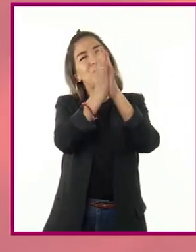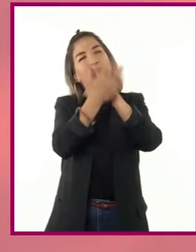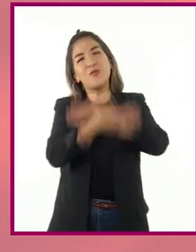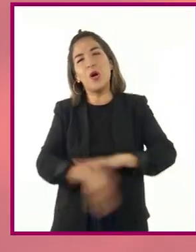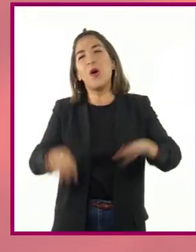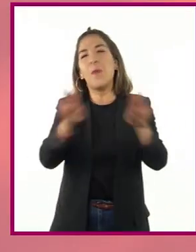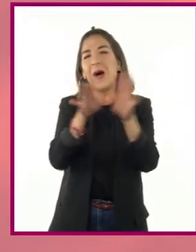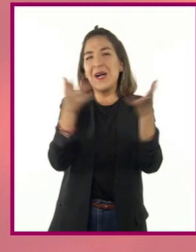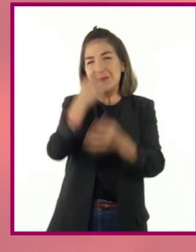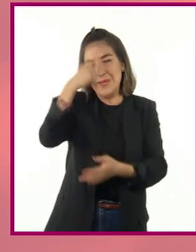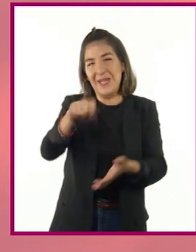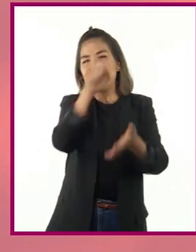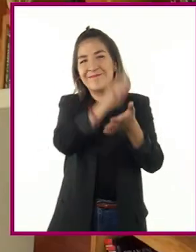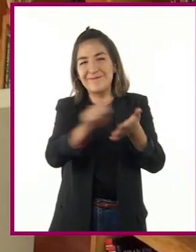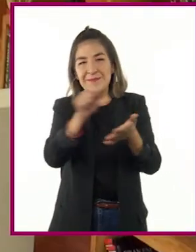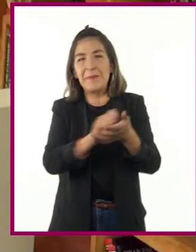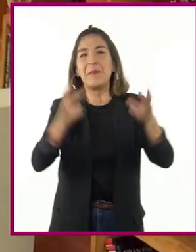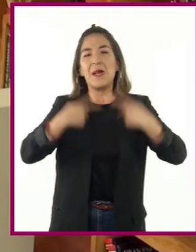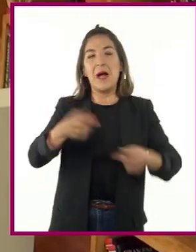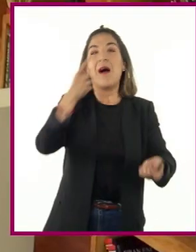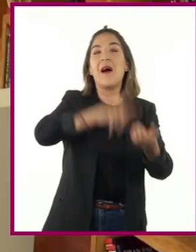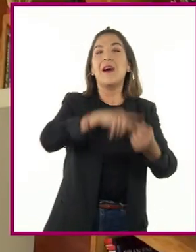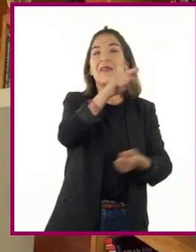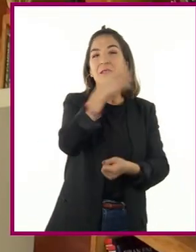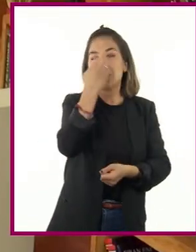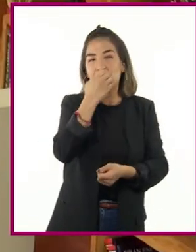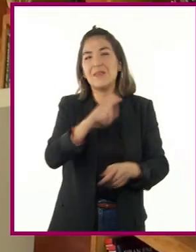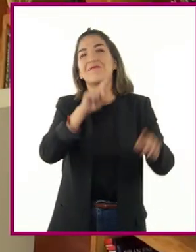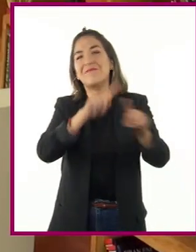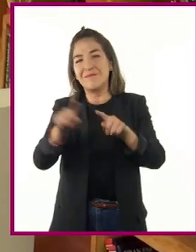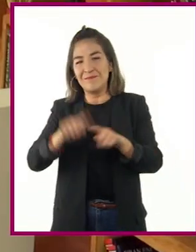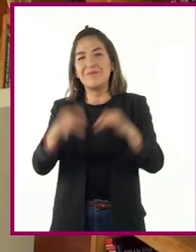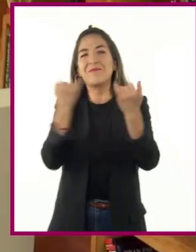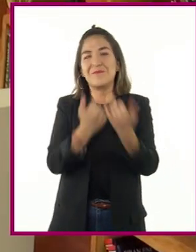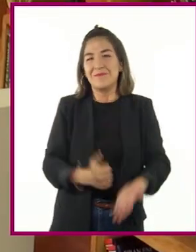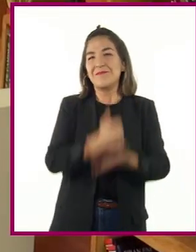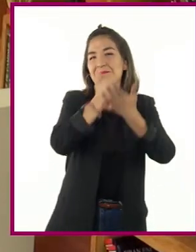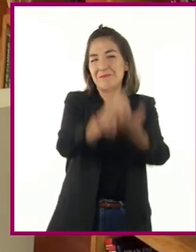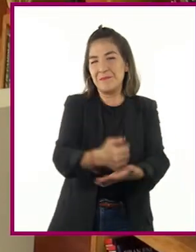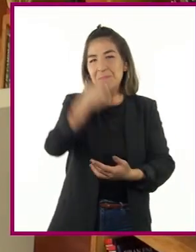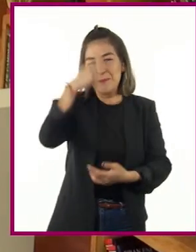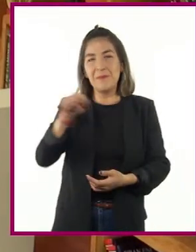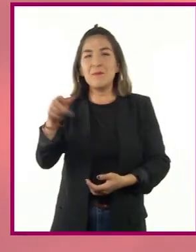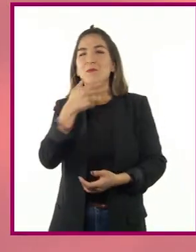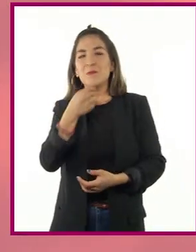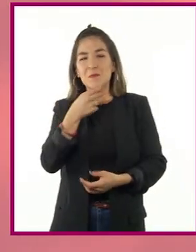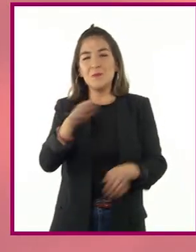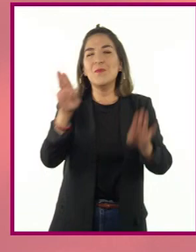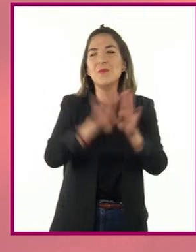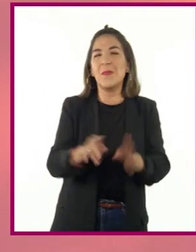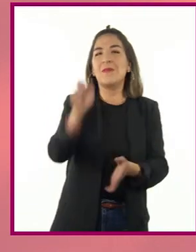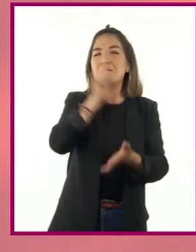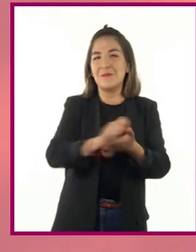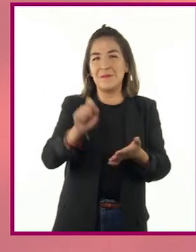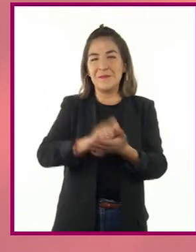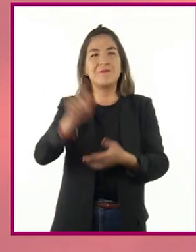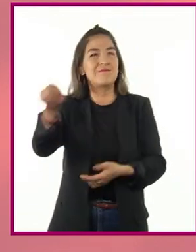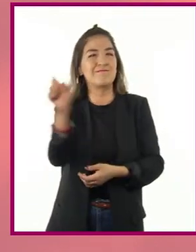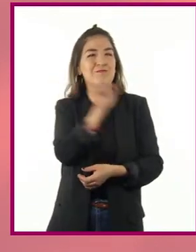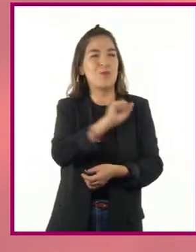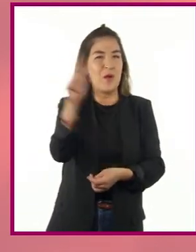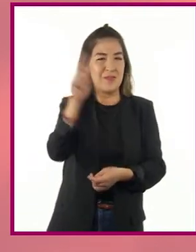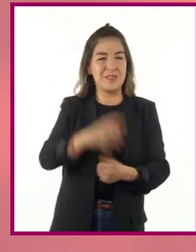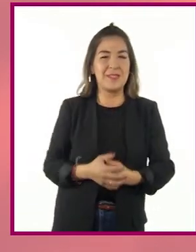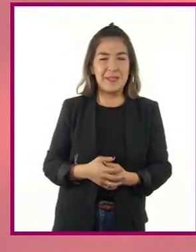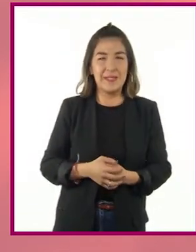el trabajo de Gabriela Mistral en una escuela y los diversos personajes que ayudaron a Arreola a elegir la escritura como profesión.